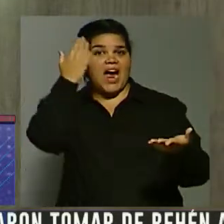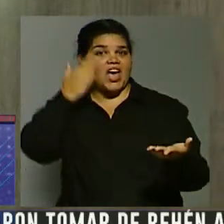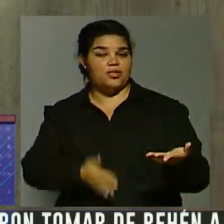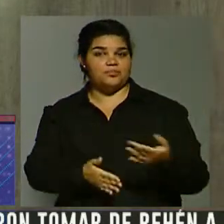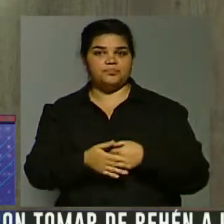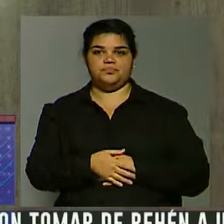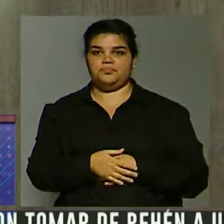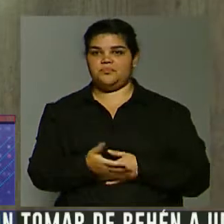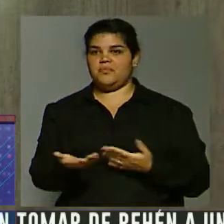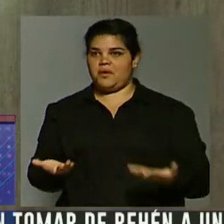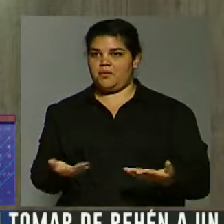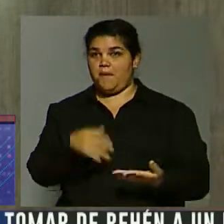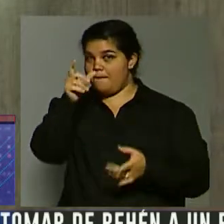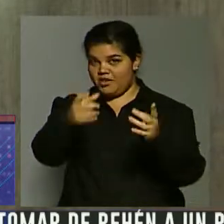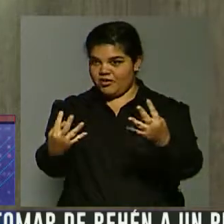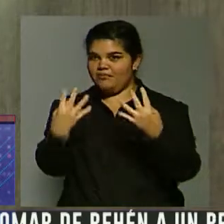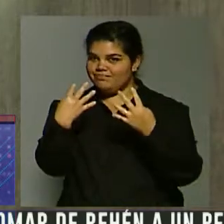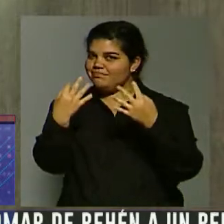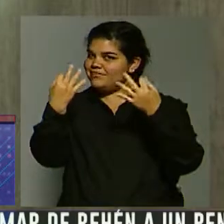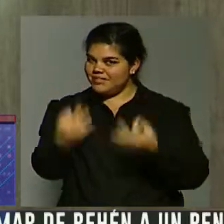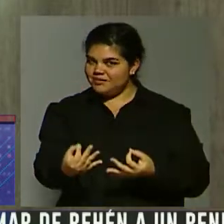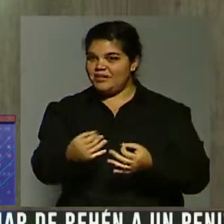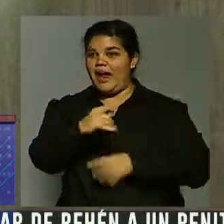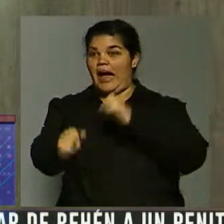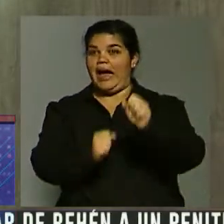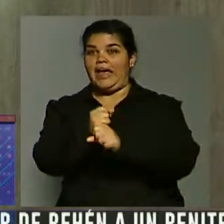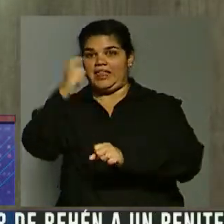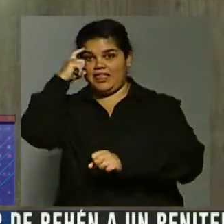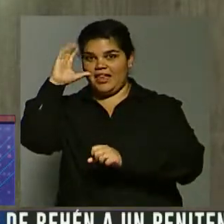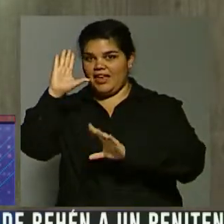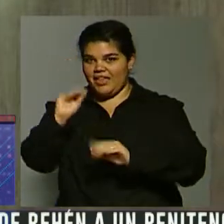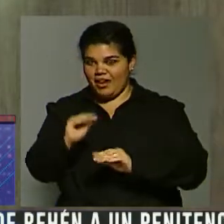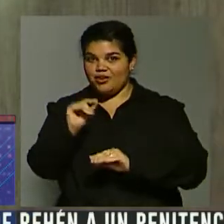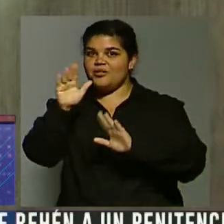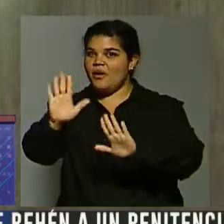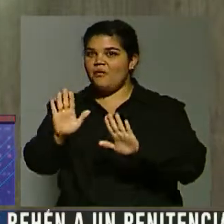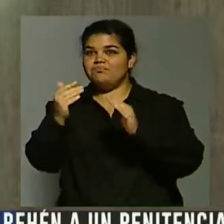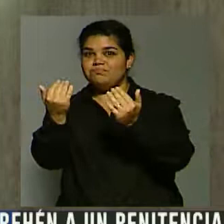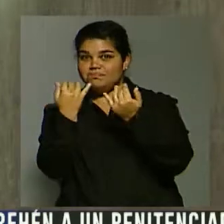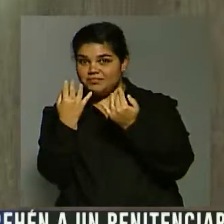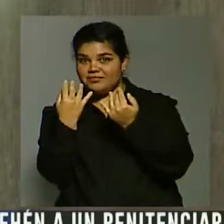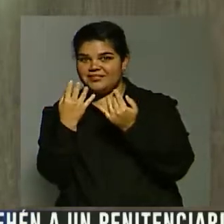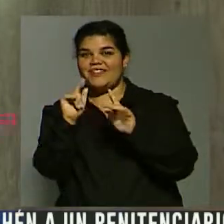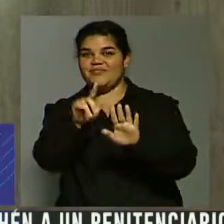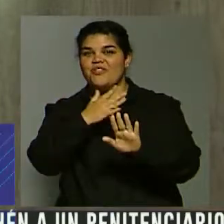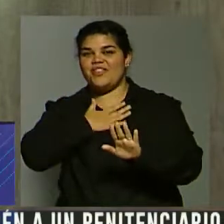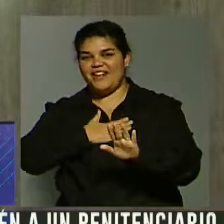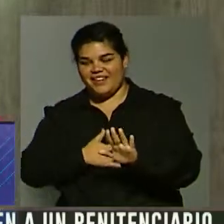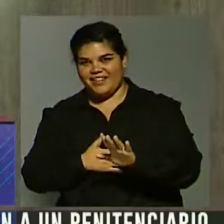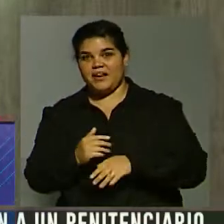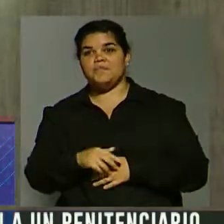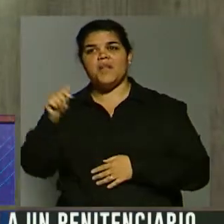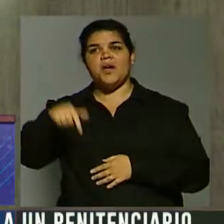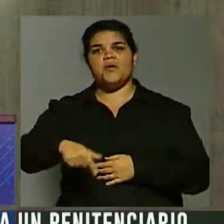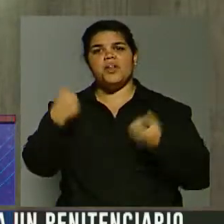Bueno, Claudia, no se fue la gente, está ahí. Va a estar con nosotros hasta las 22, quédate más que tranquila. Vamos a empezar con el deporte porque Gimnasia tiene una